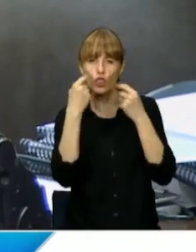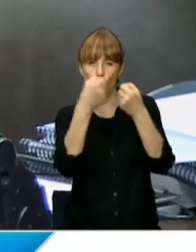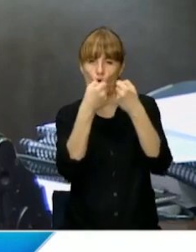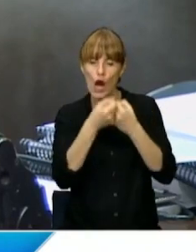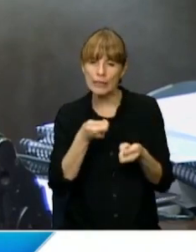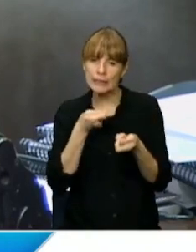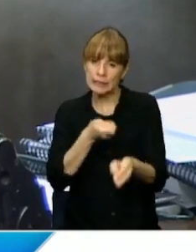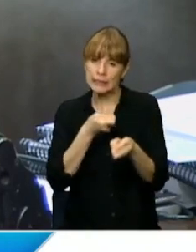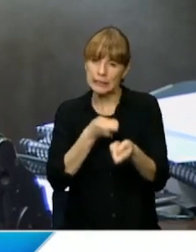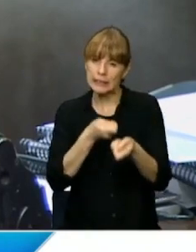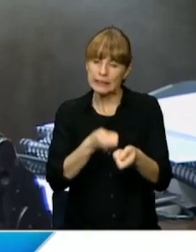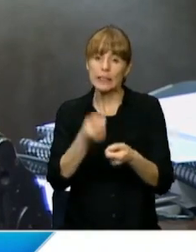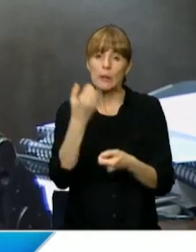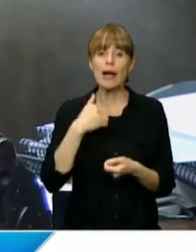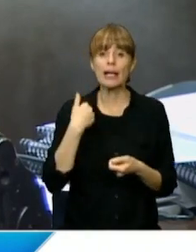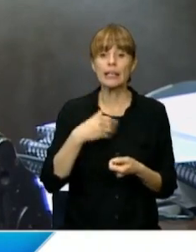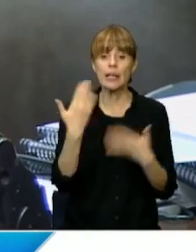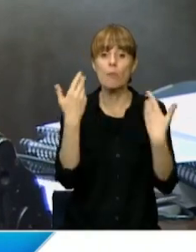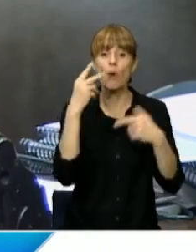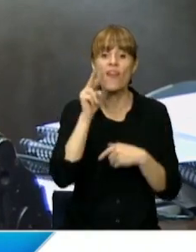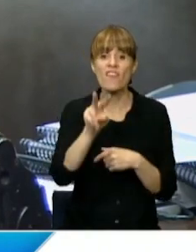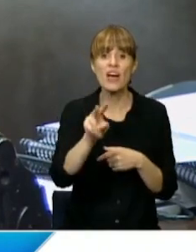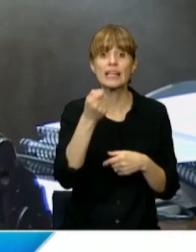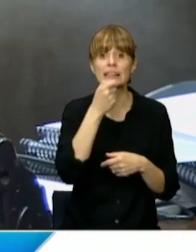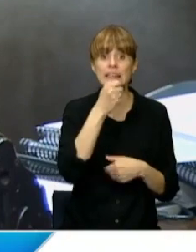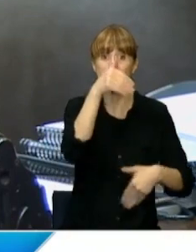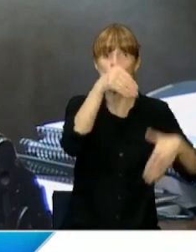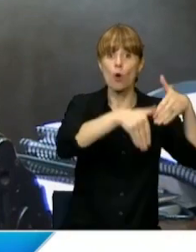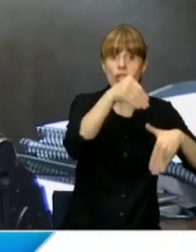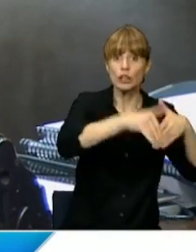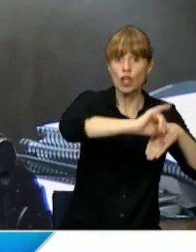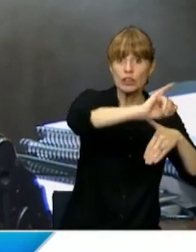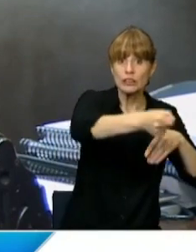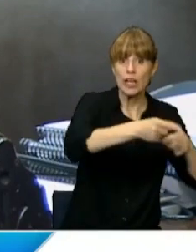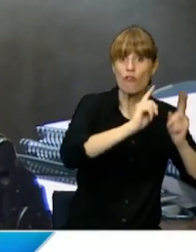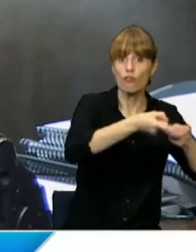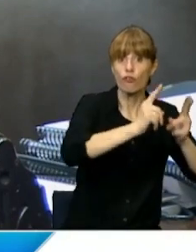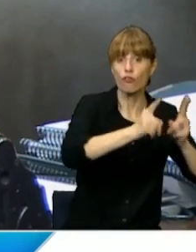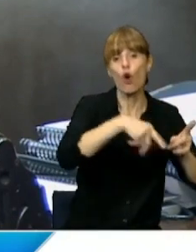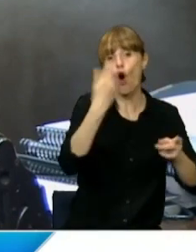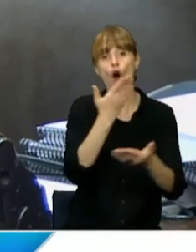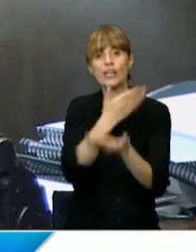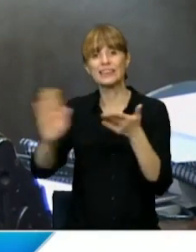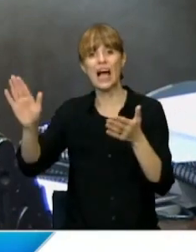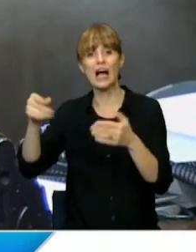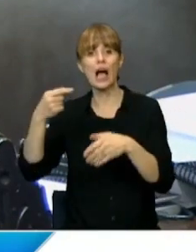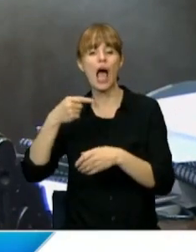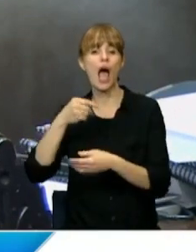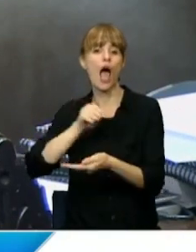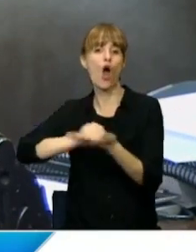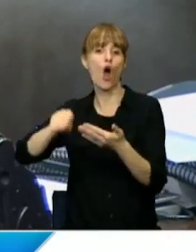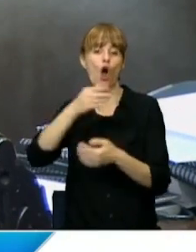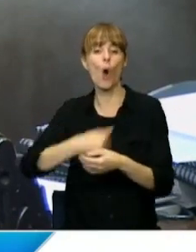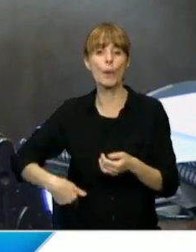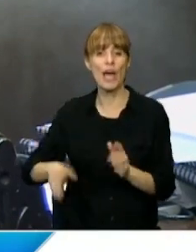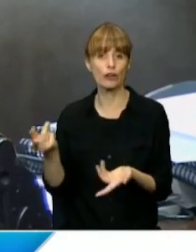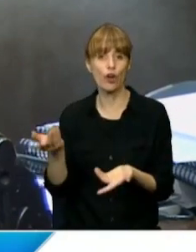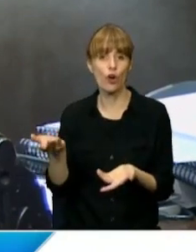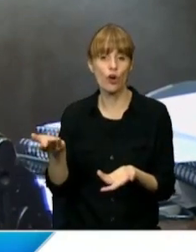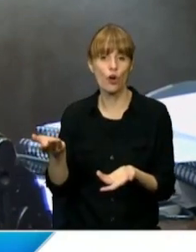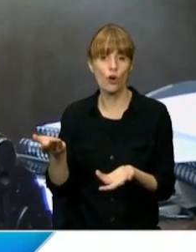argentinos puedan ver si efectivamente lo votan o lo sacan del gobierno con los diputados en un año. Necesita